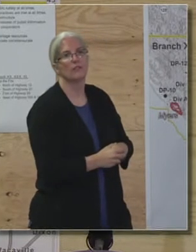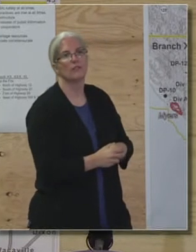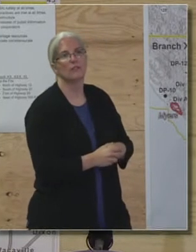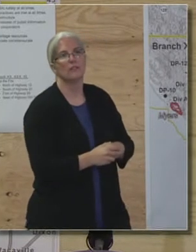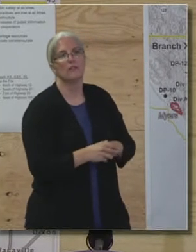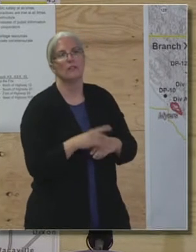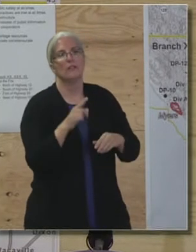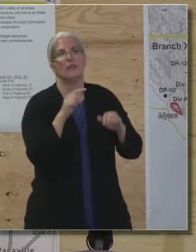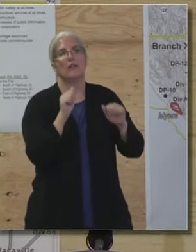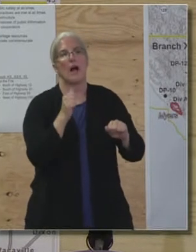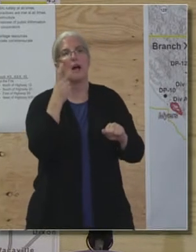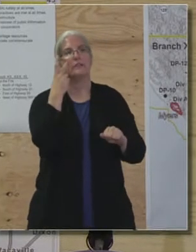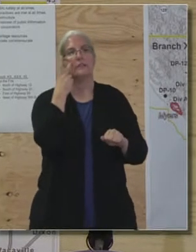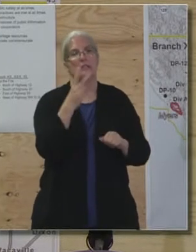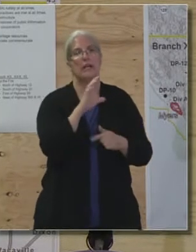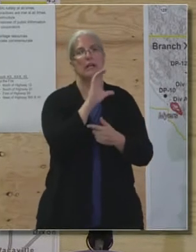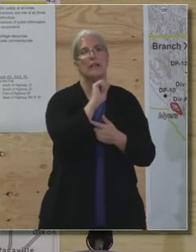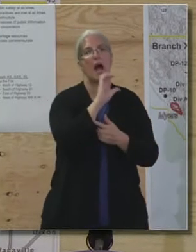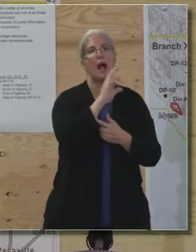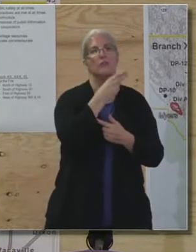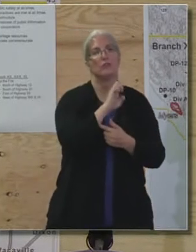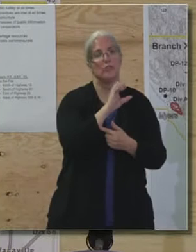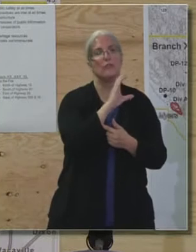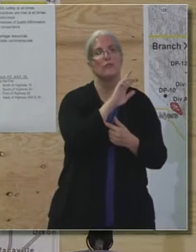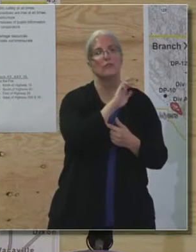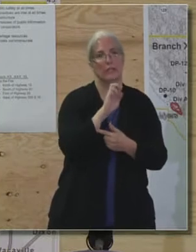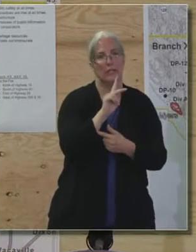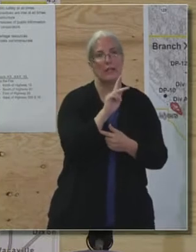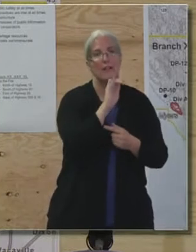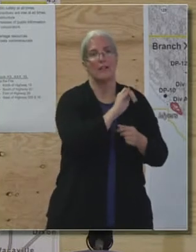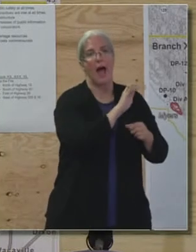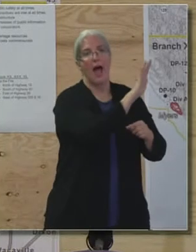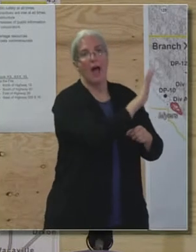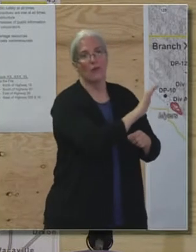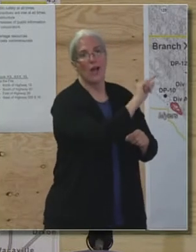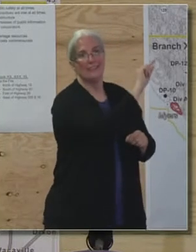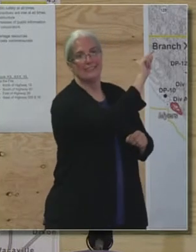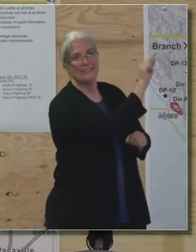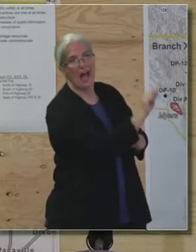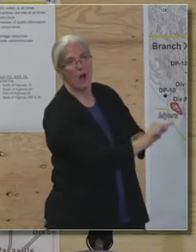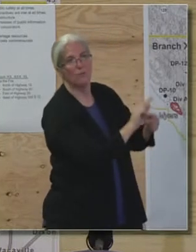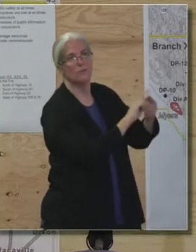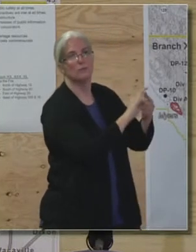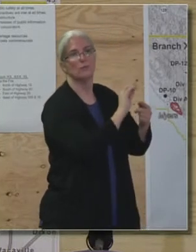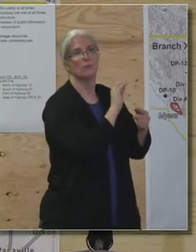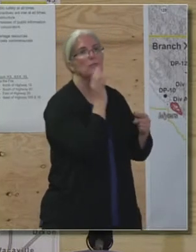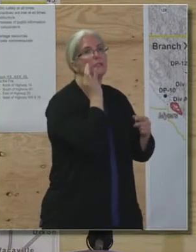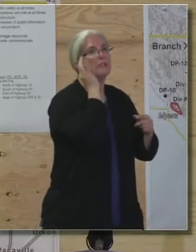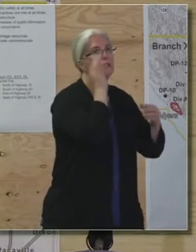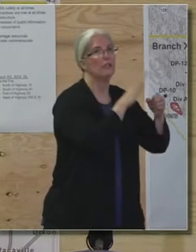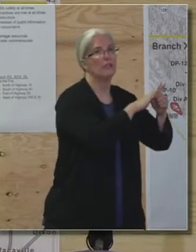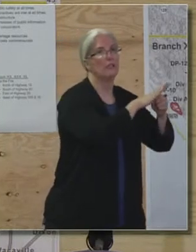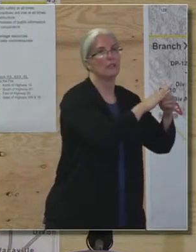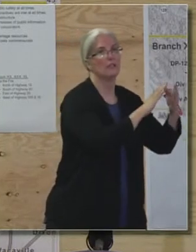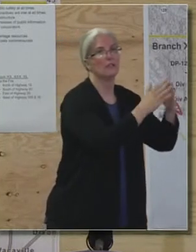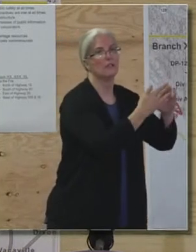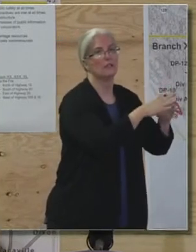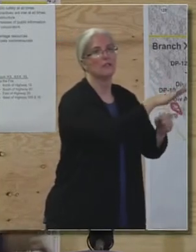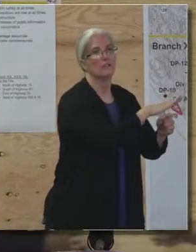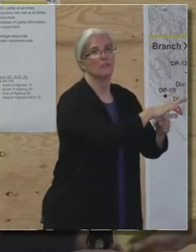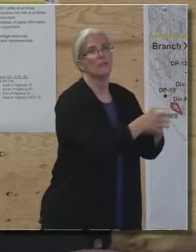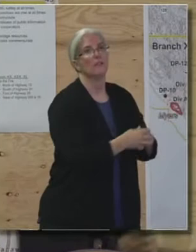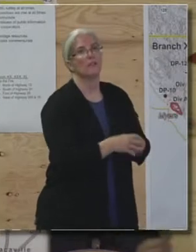donde karim bajar la autopista 16 hacia la comunidad y eso es todo